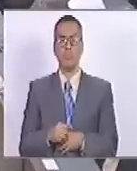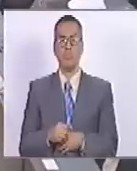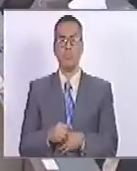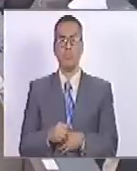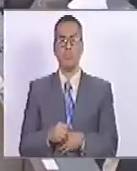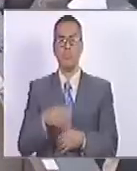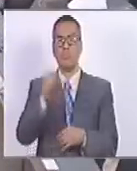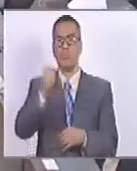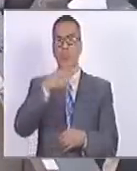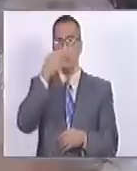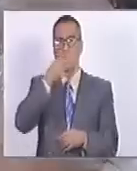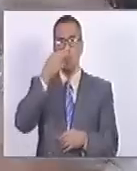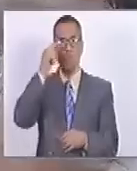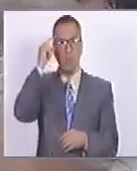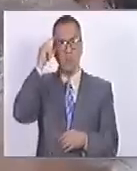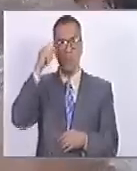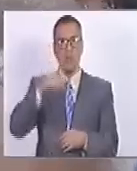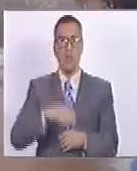Buenos días,